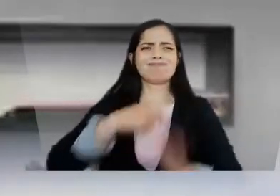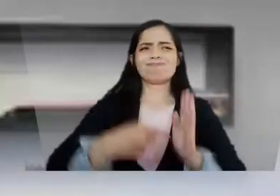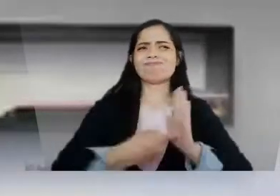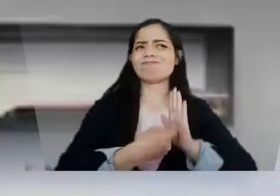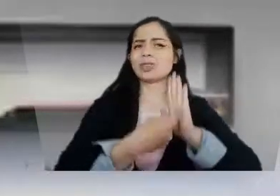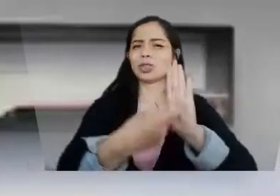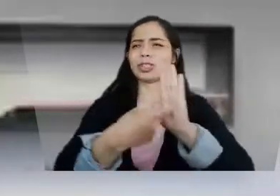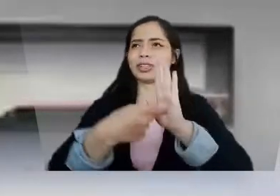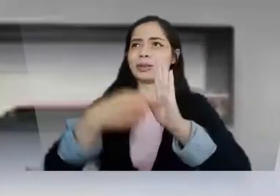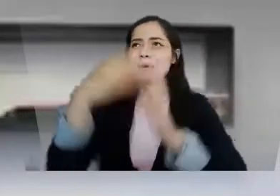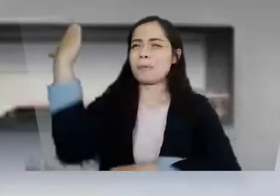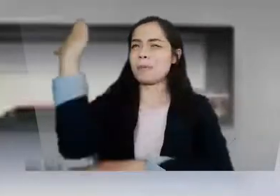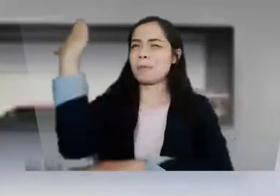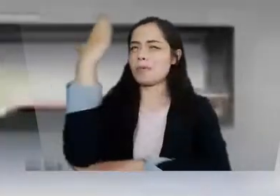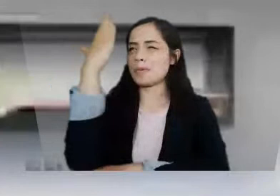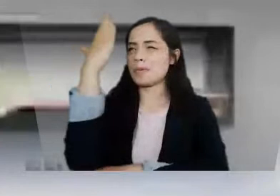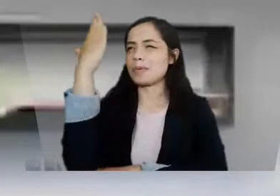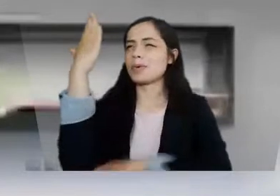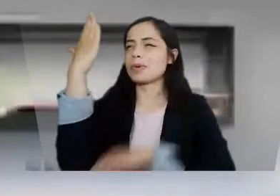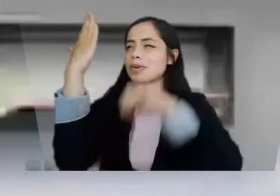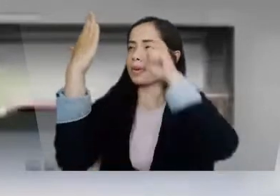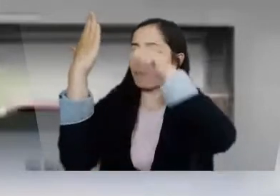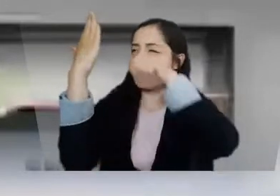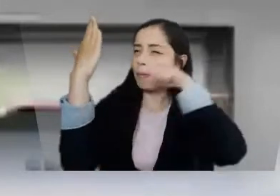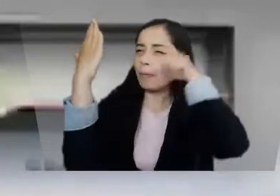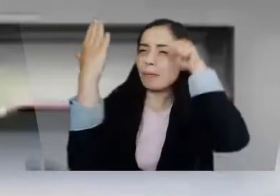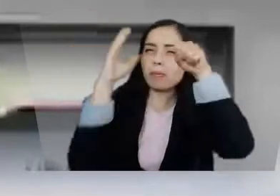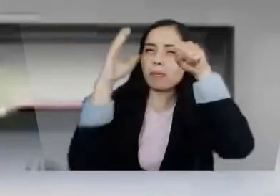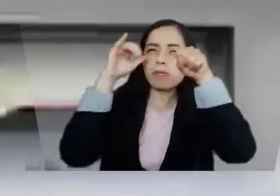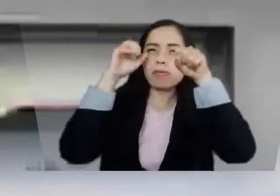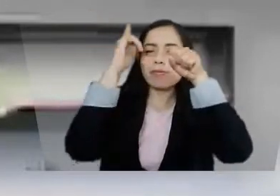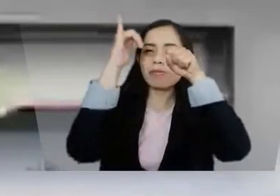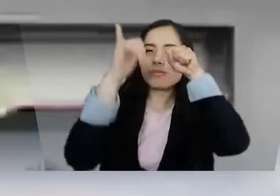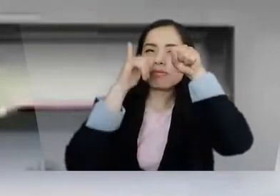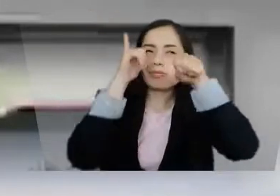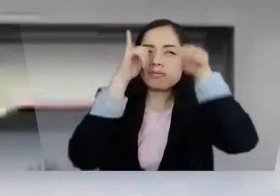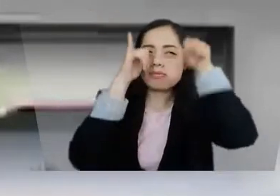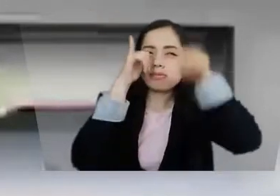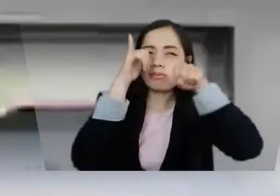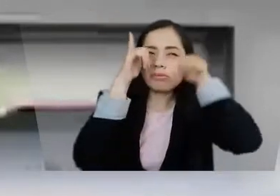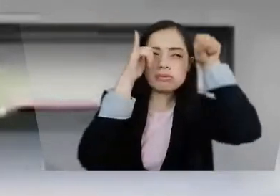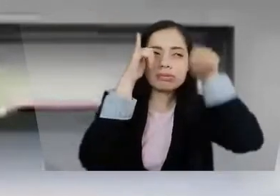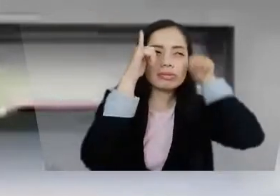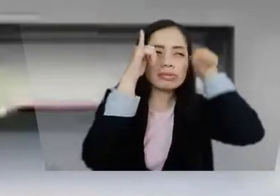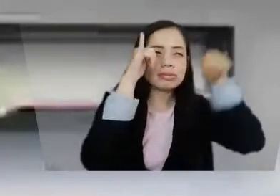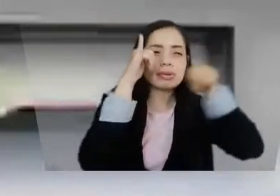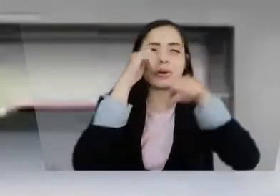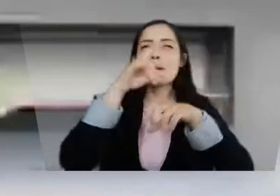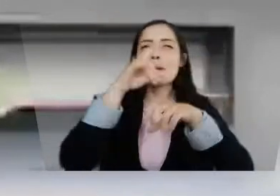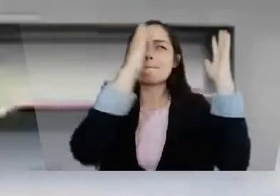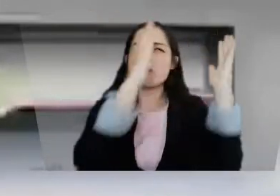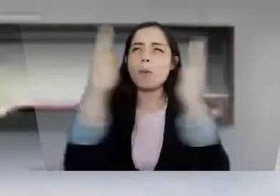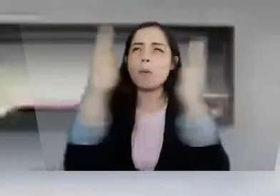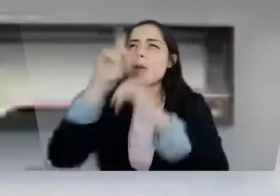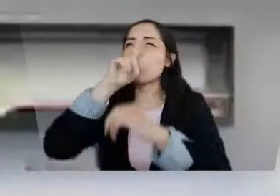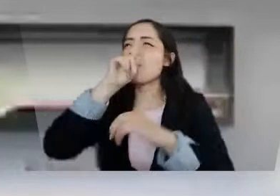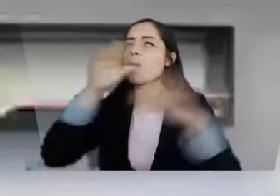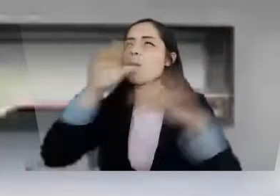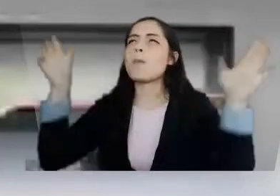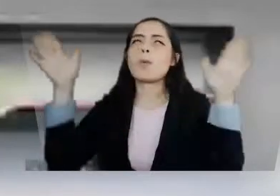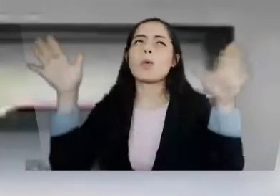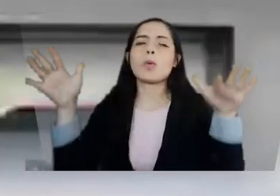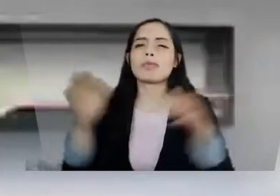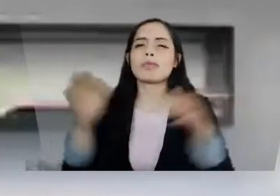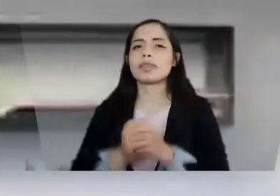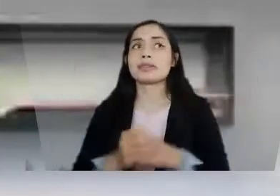Pardo. Este documental se realizó en el marco de la expedición Bio, Alas, Cantos y Colores,